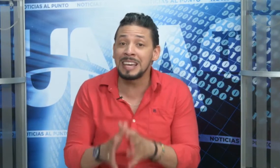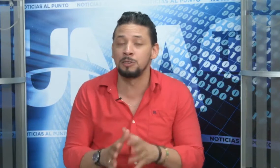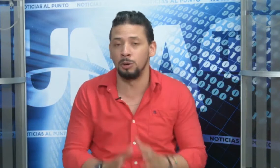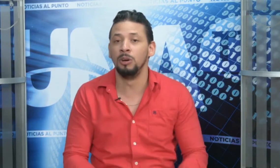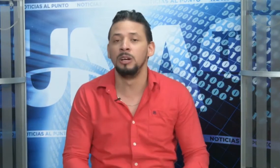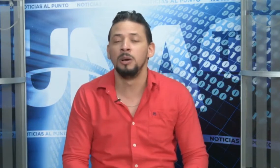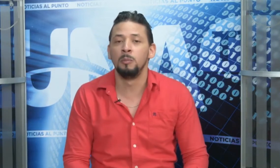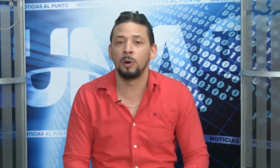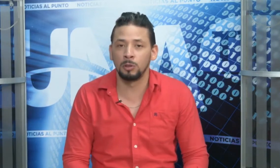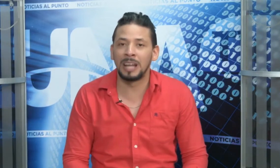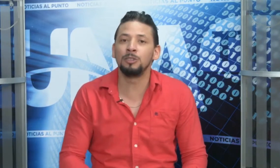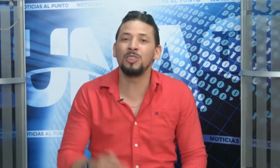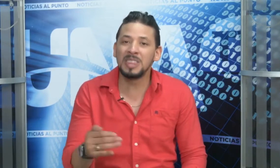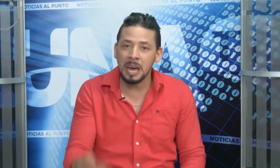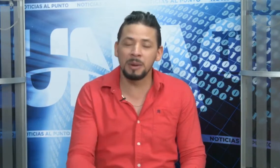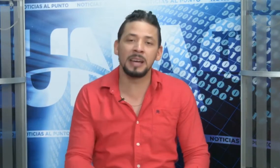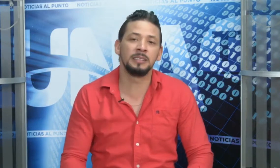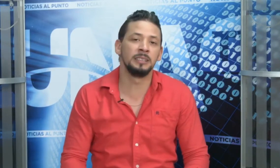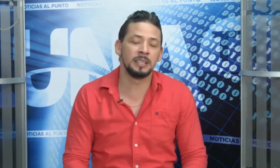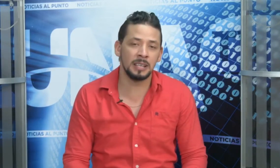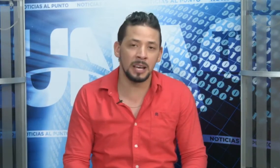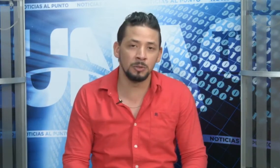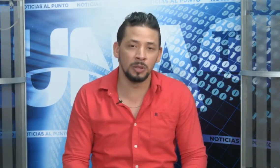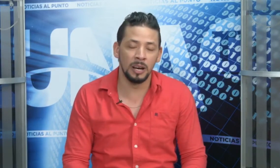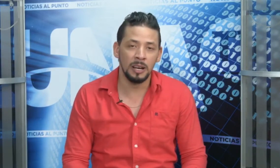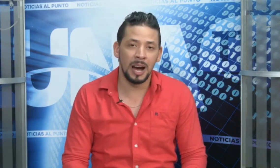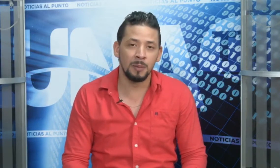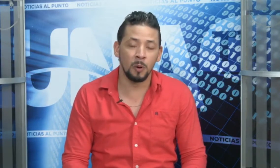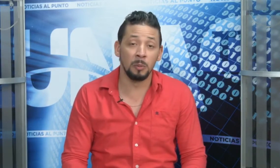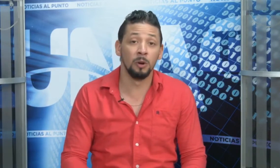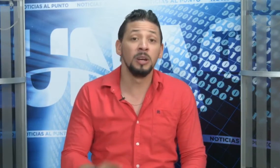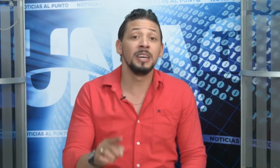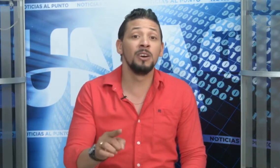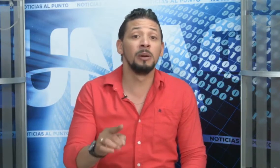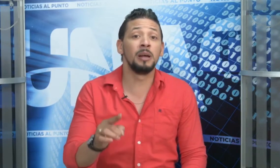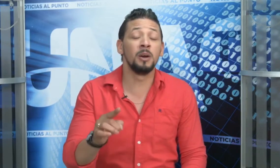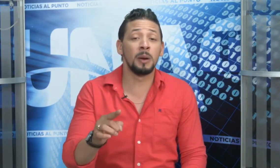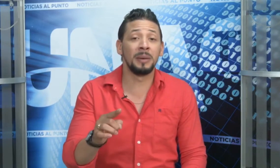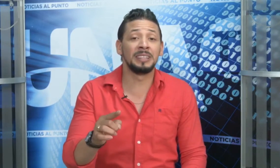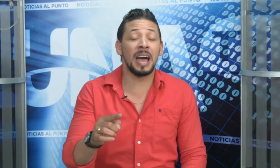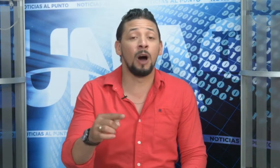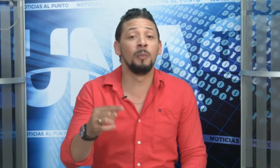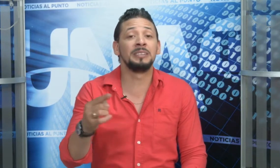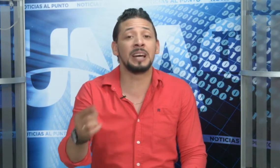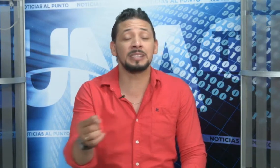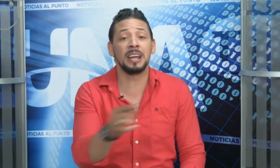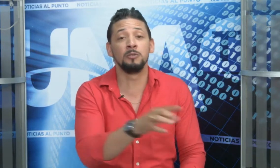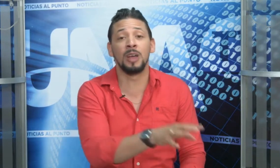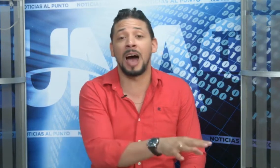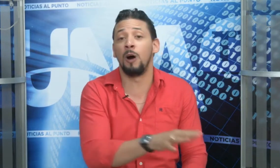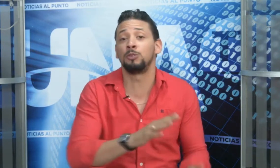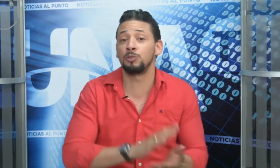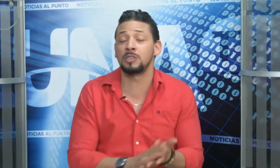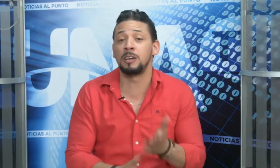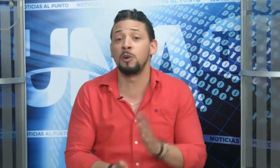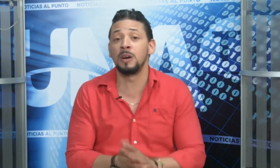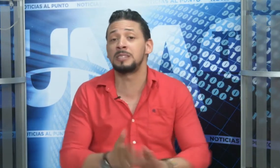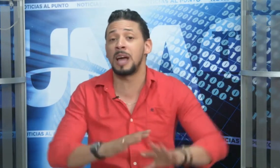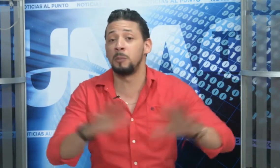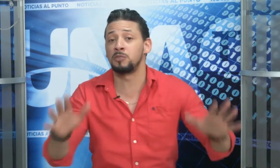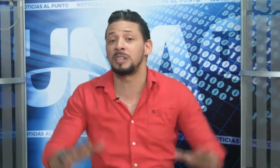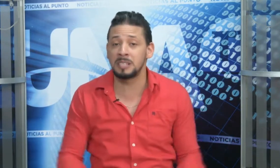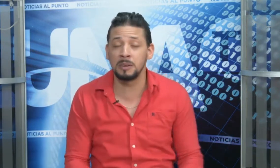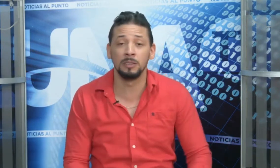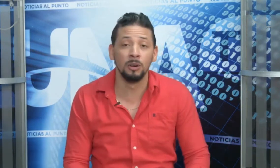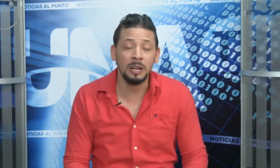acecho por lo tanto debe extenderse la ayuda al pueblo y obviamente aumentarse la ayuda a otros que no